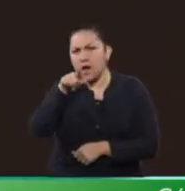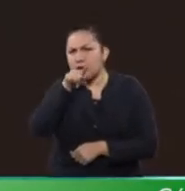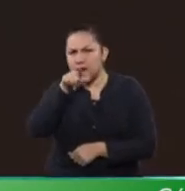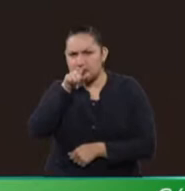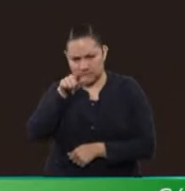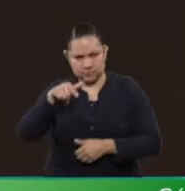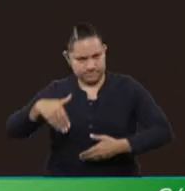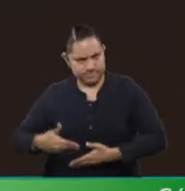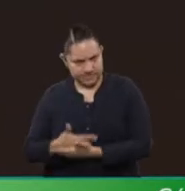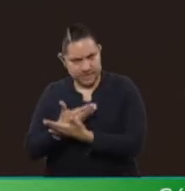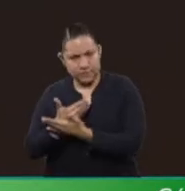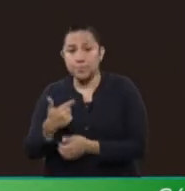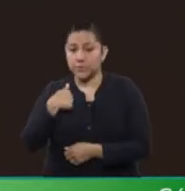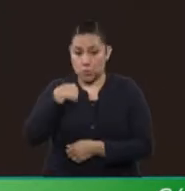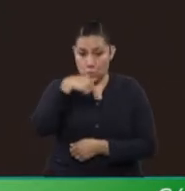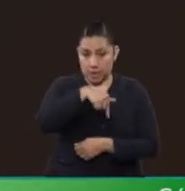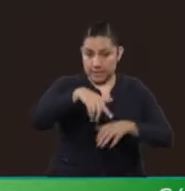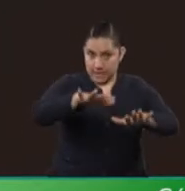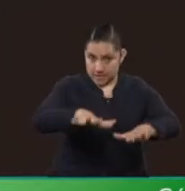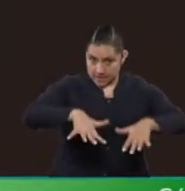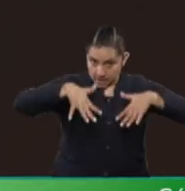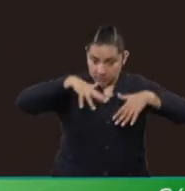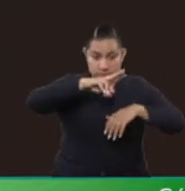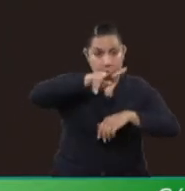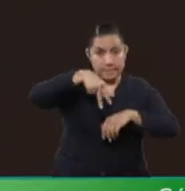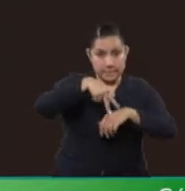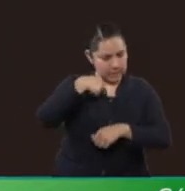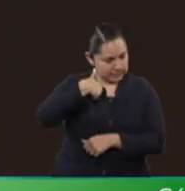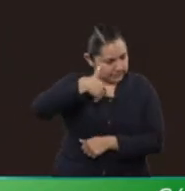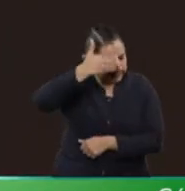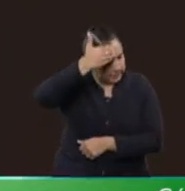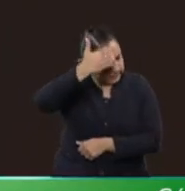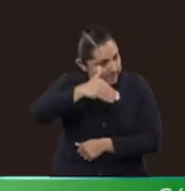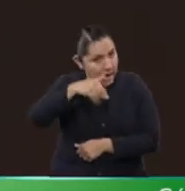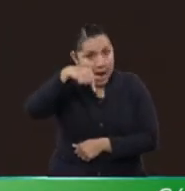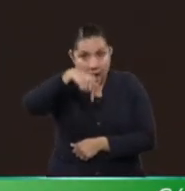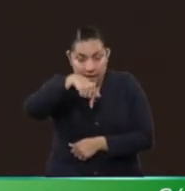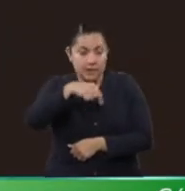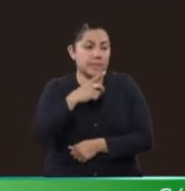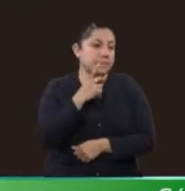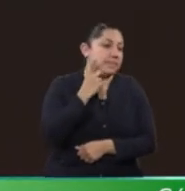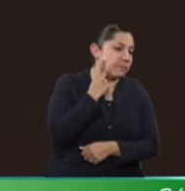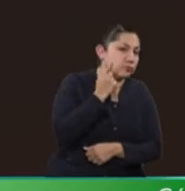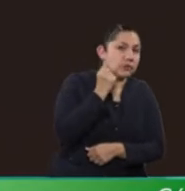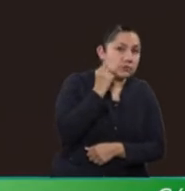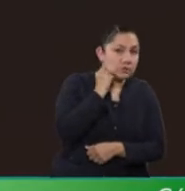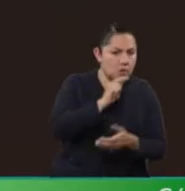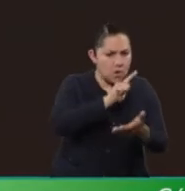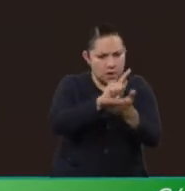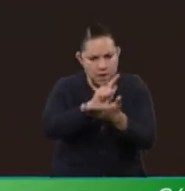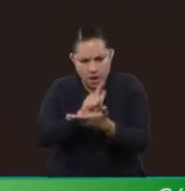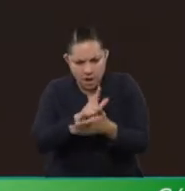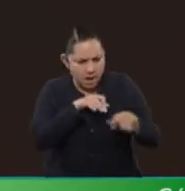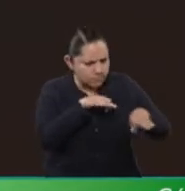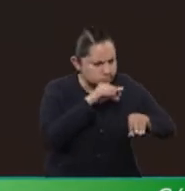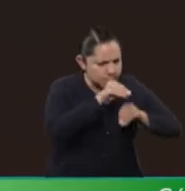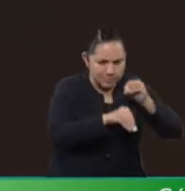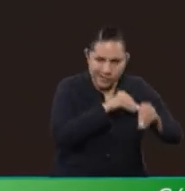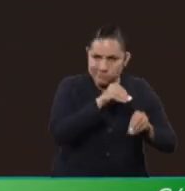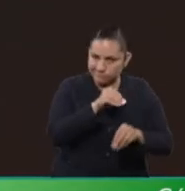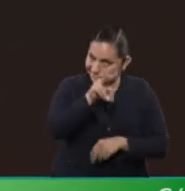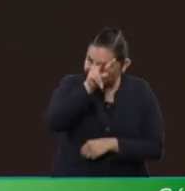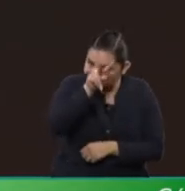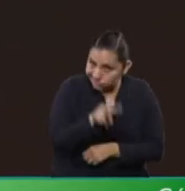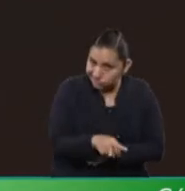con la idea muy clara de que a la labor legislativa y a la política en México le hace falta objetividad y le hace falta